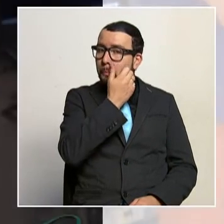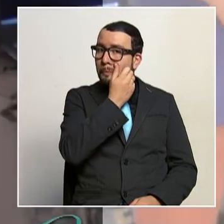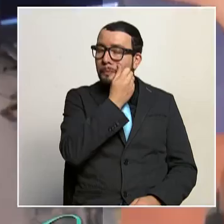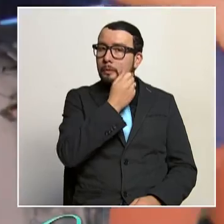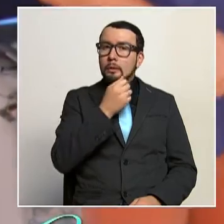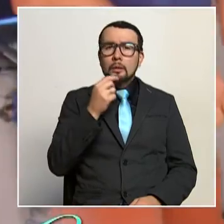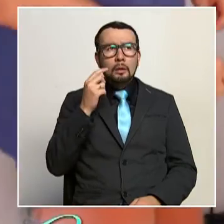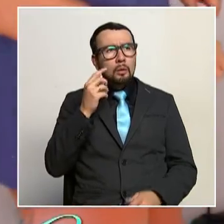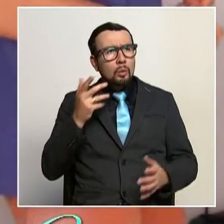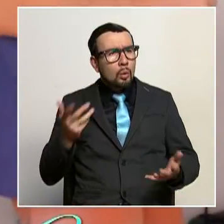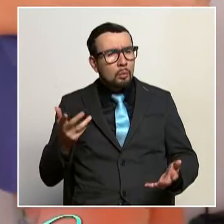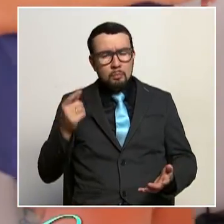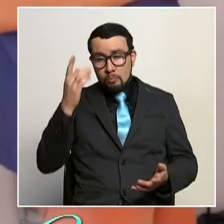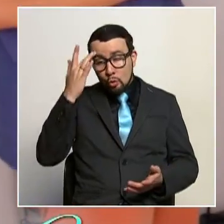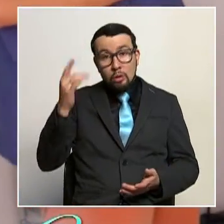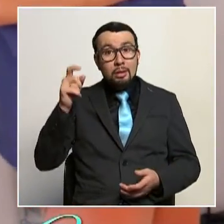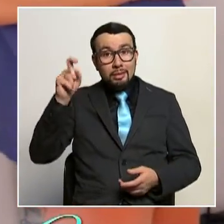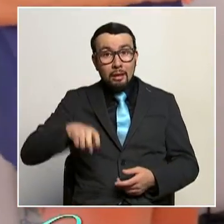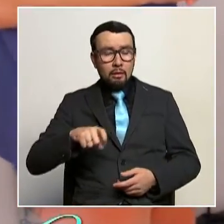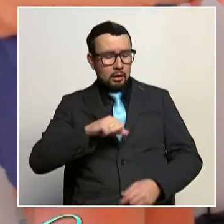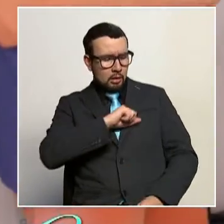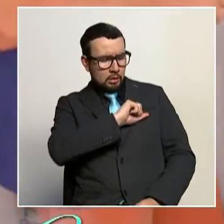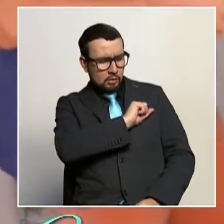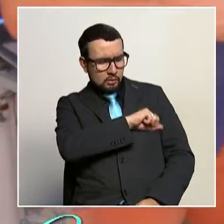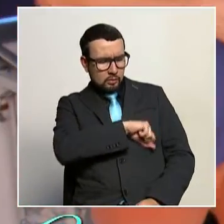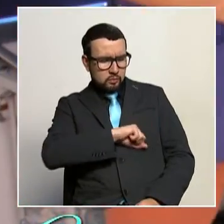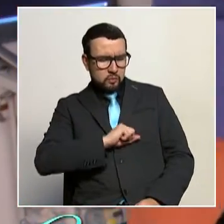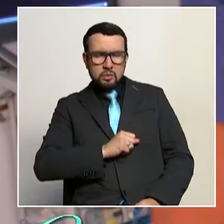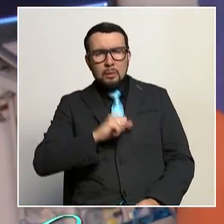paquete por qué se debe hacer también esa ecografía de seno.